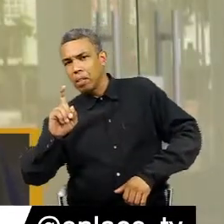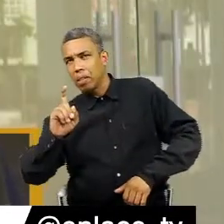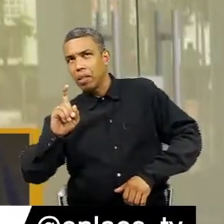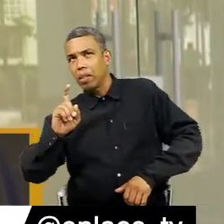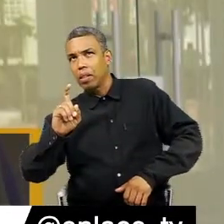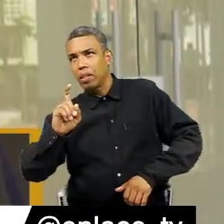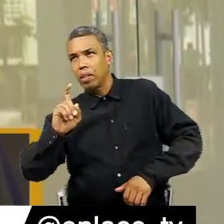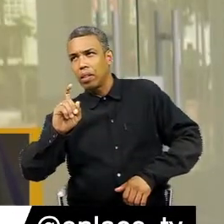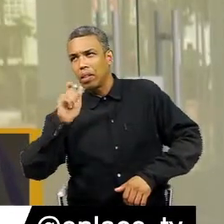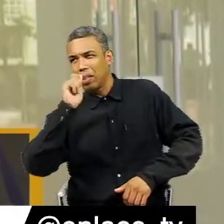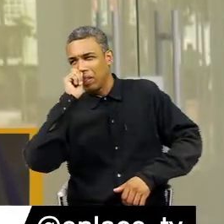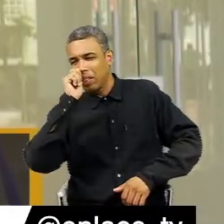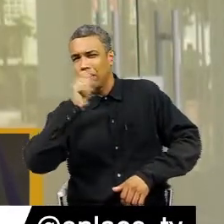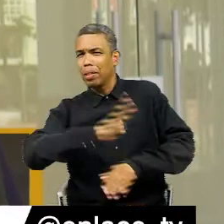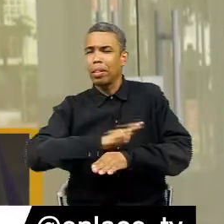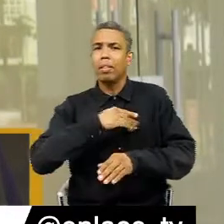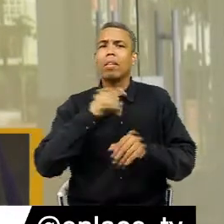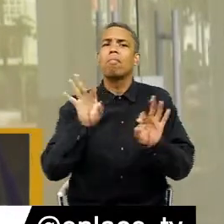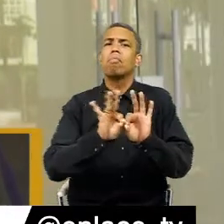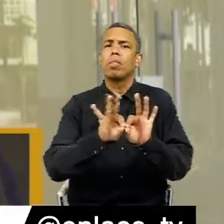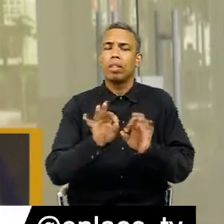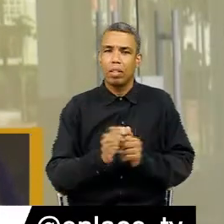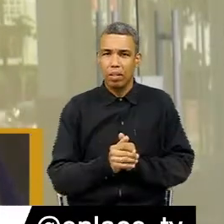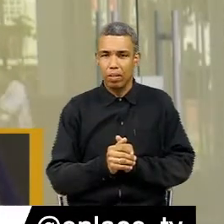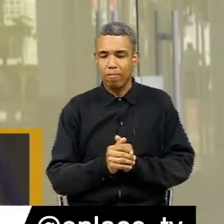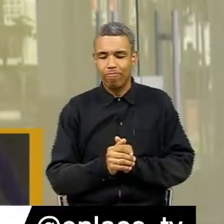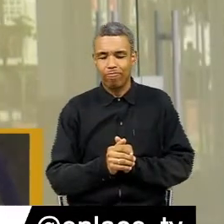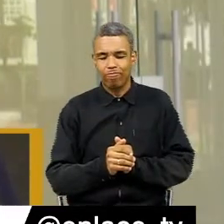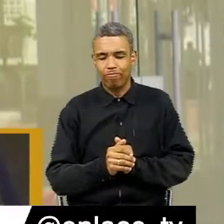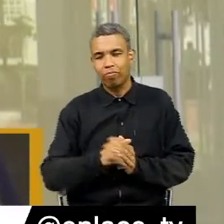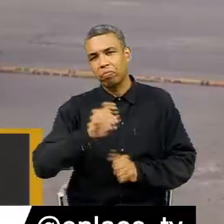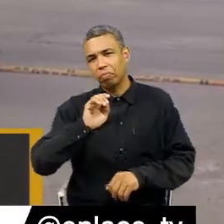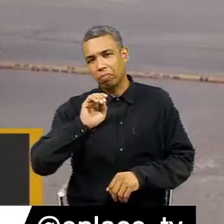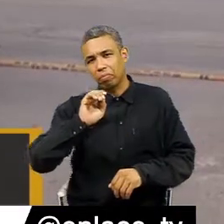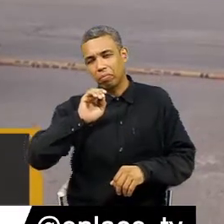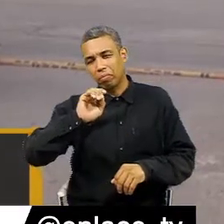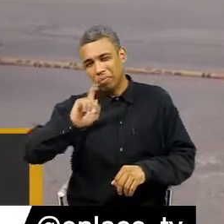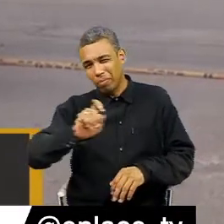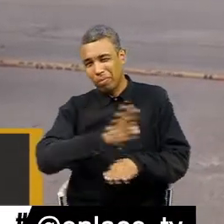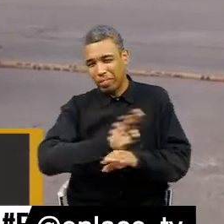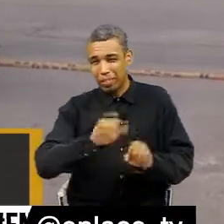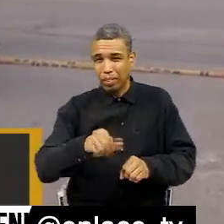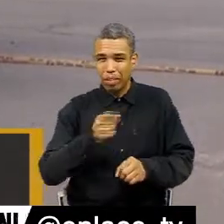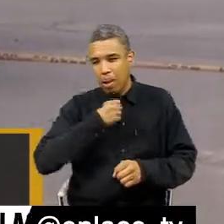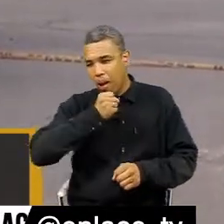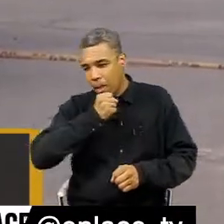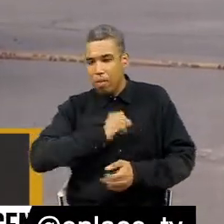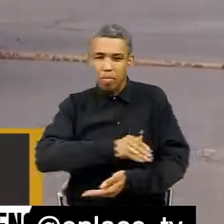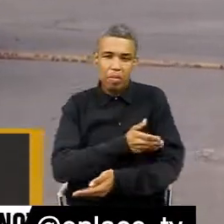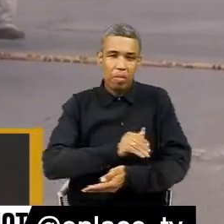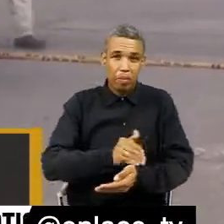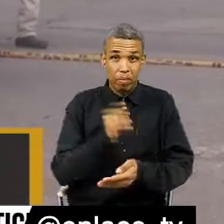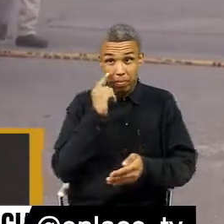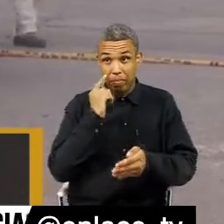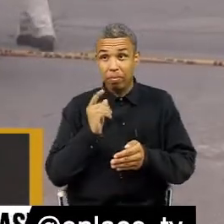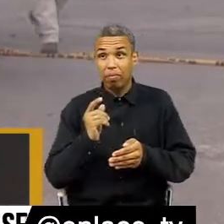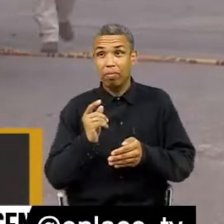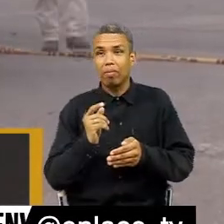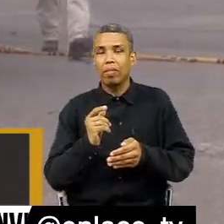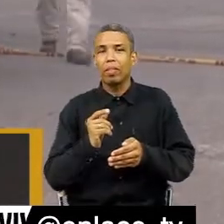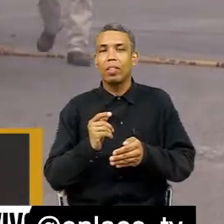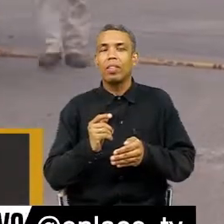lo hemos hecho, y a las 6 de la tarde ya vienen los grupos musicales en tarima. Y sí, uno de los eventos centrales será el